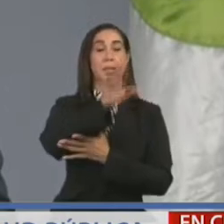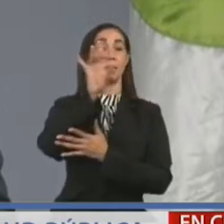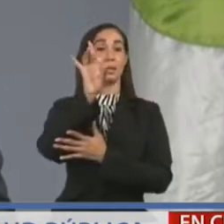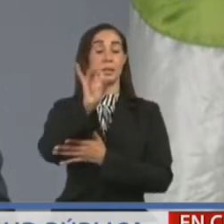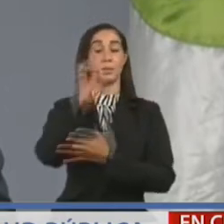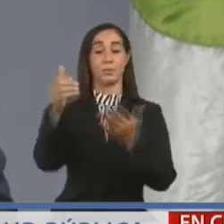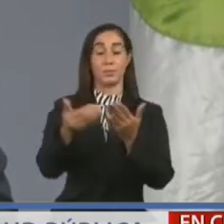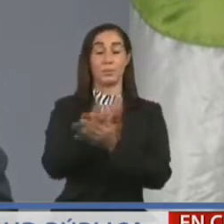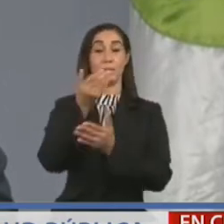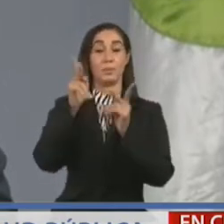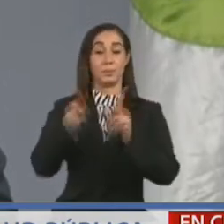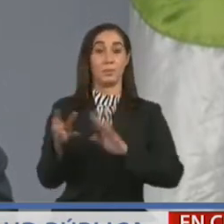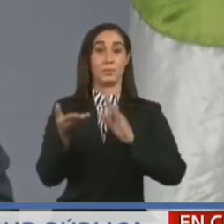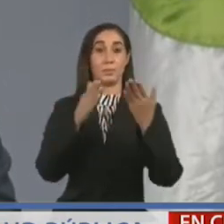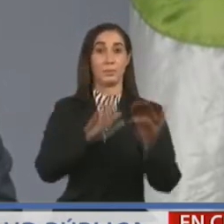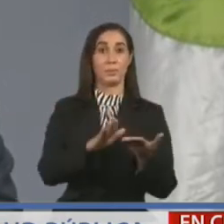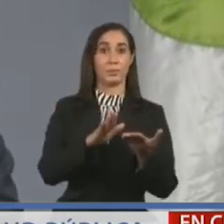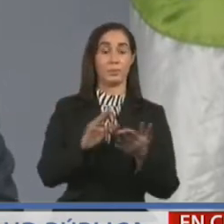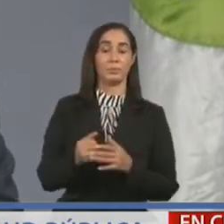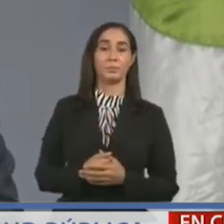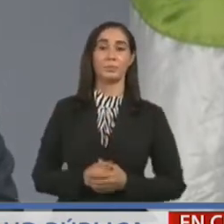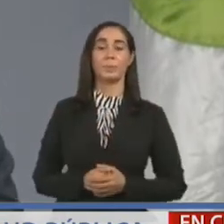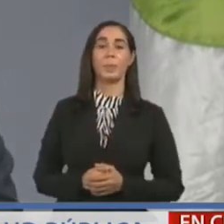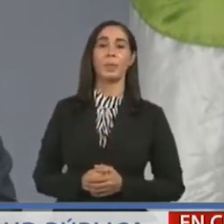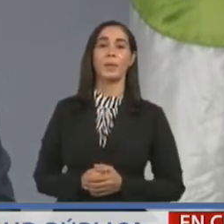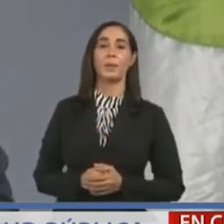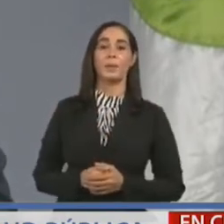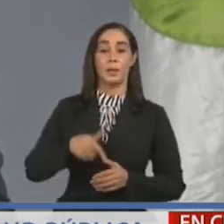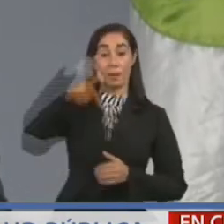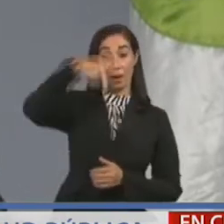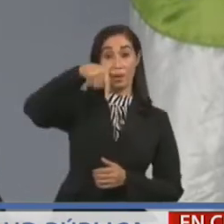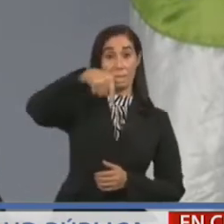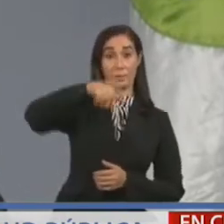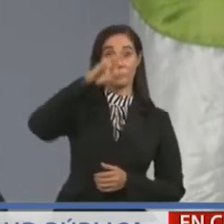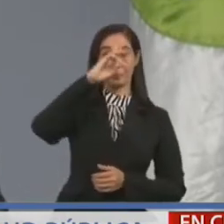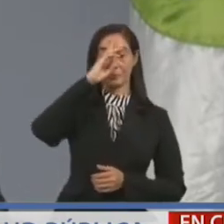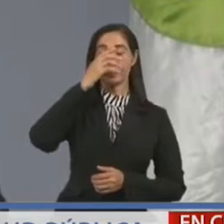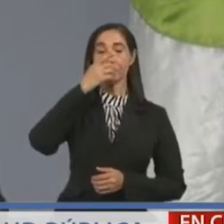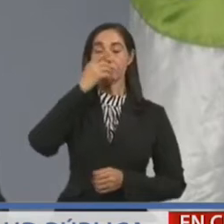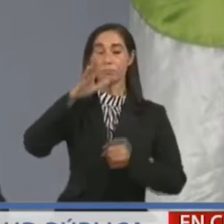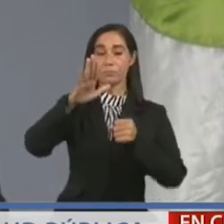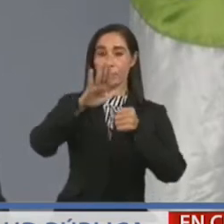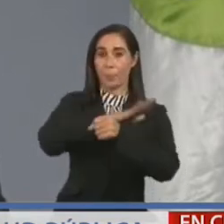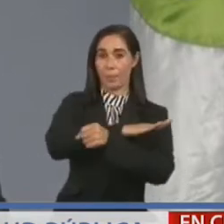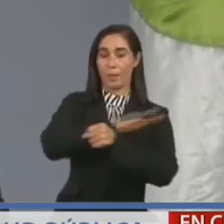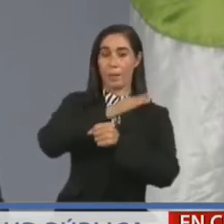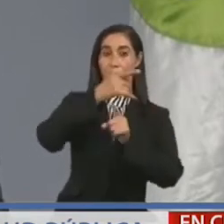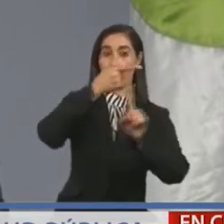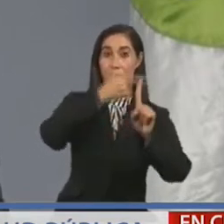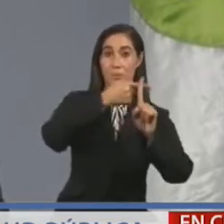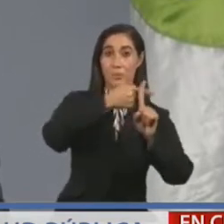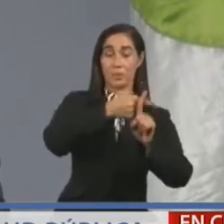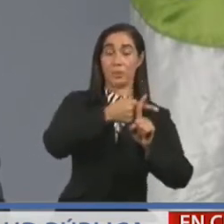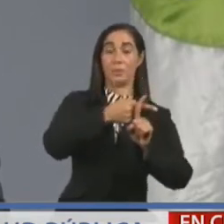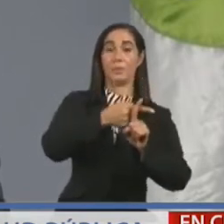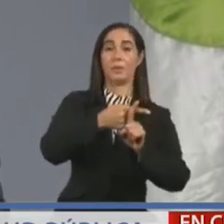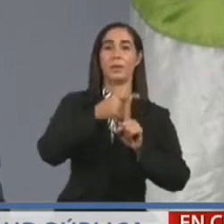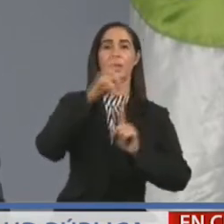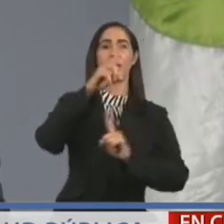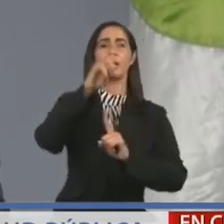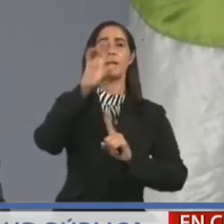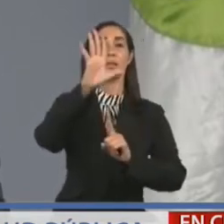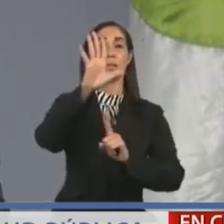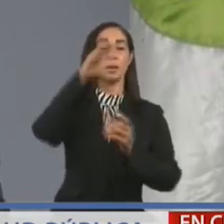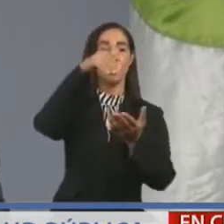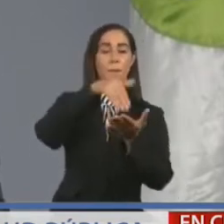3.038 nuevas defunciones. En la República Dominicana el total de casos confirmados es de